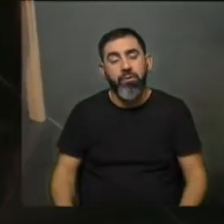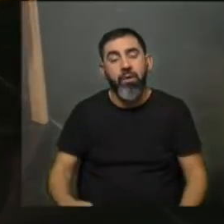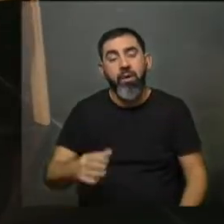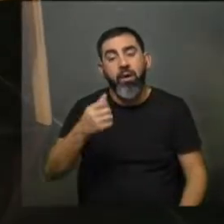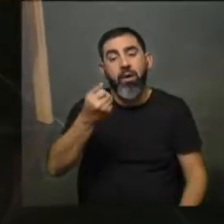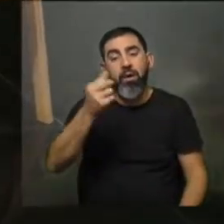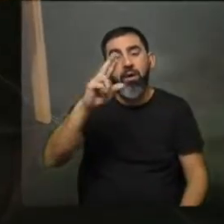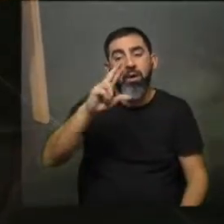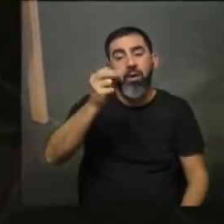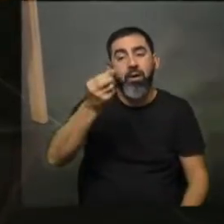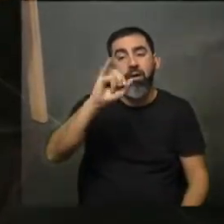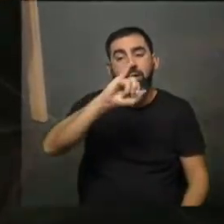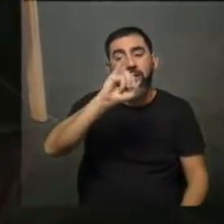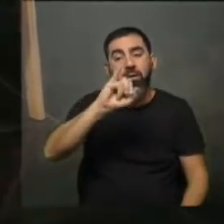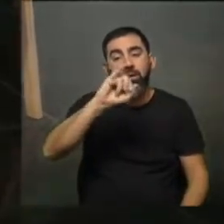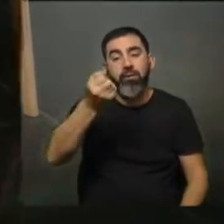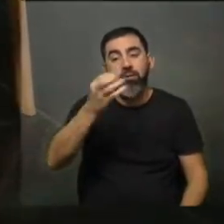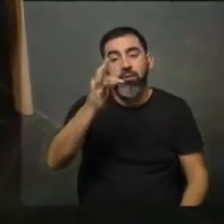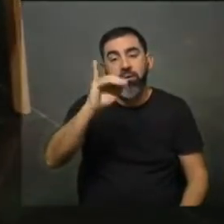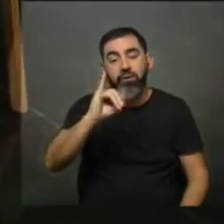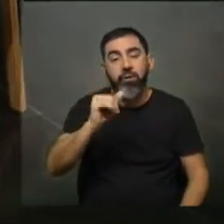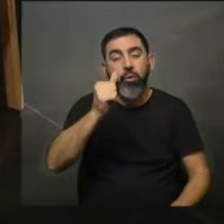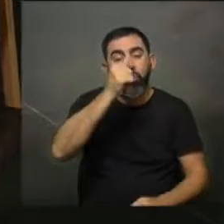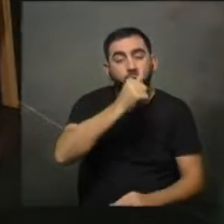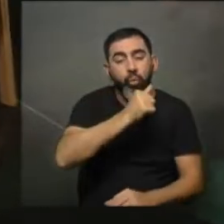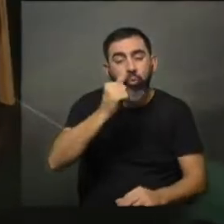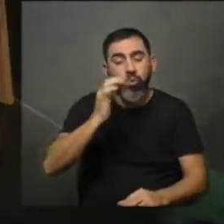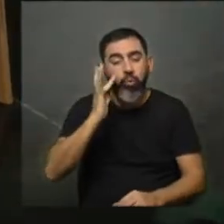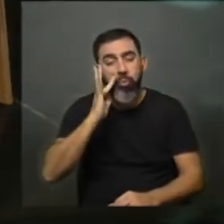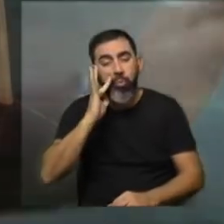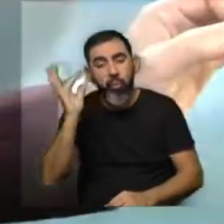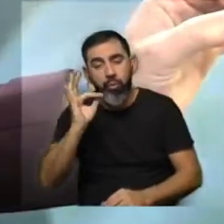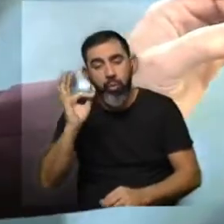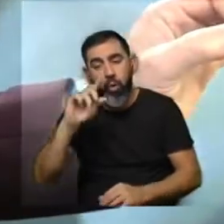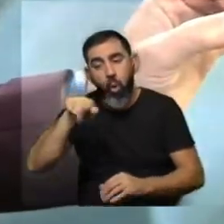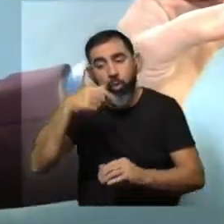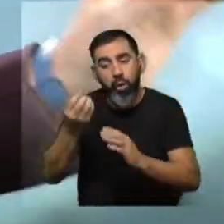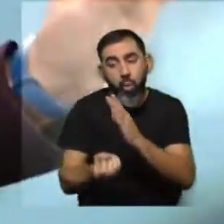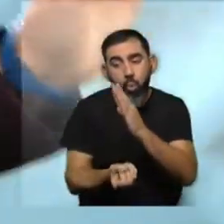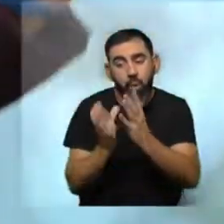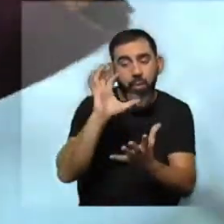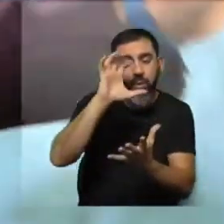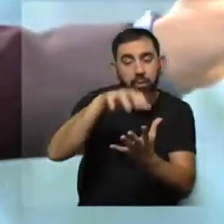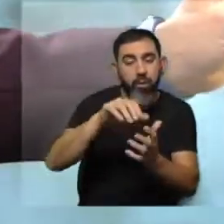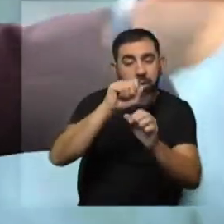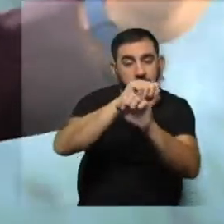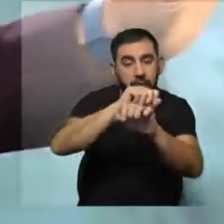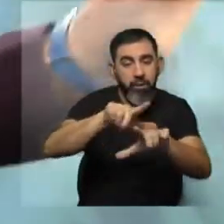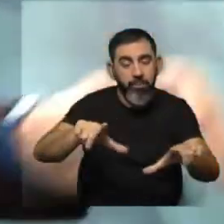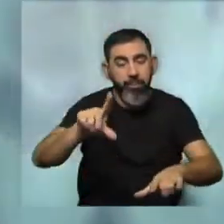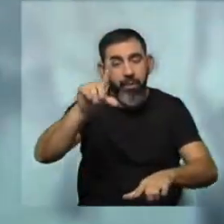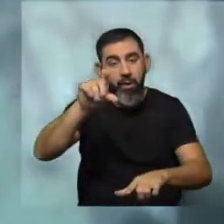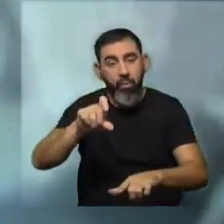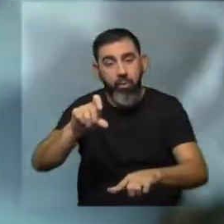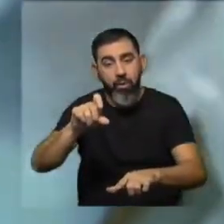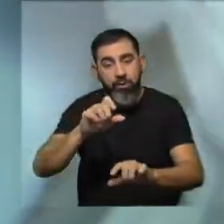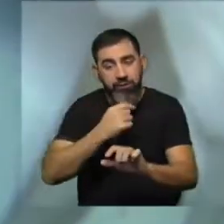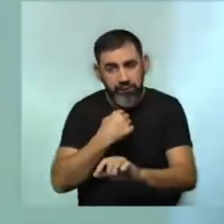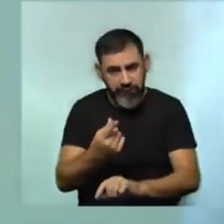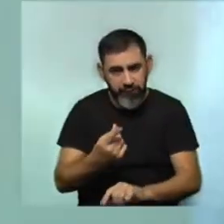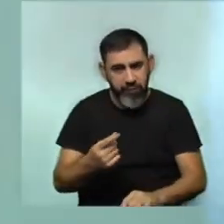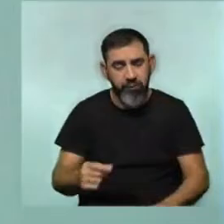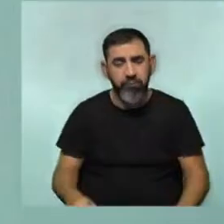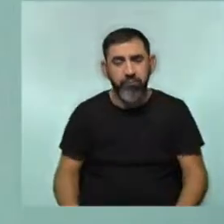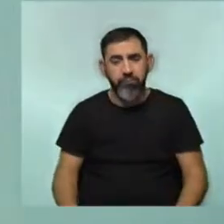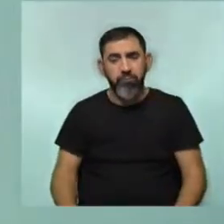Arasatí, ¿puede ser una solución, aunque sea parcial, a tener otra planta potabilizadora y un recurso de abastecimiento como sería